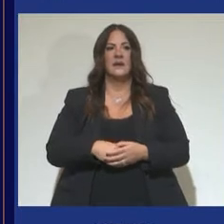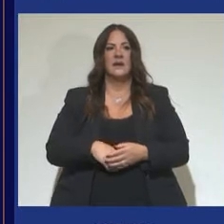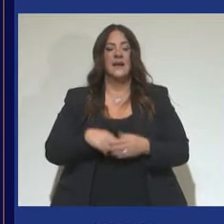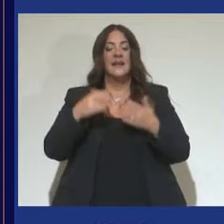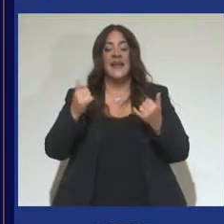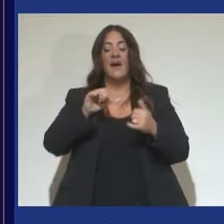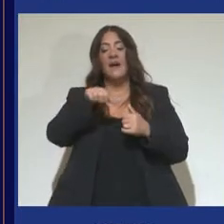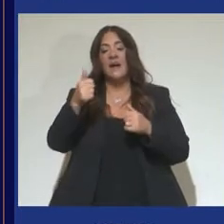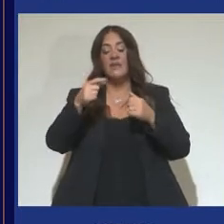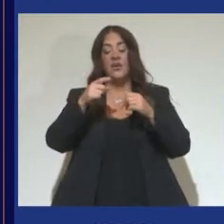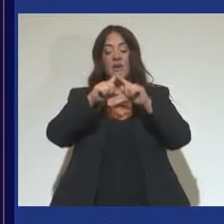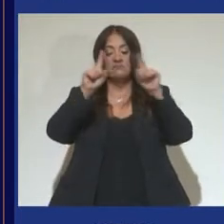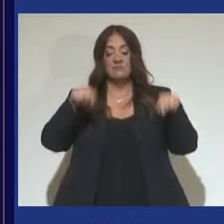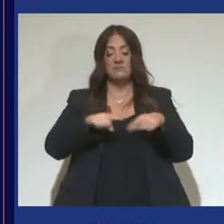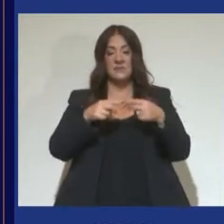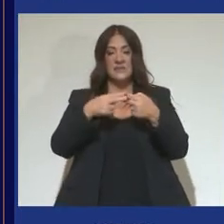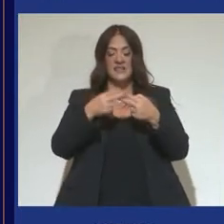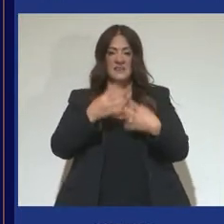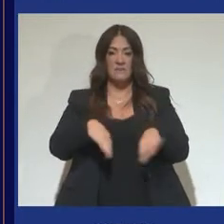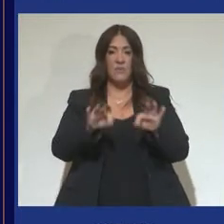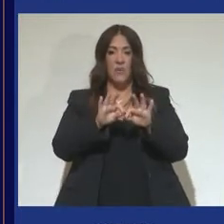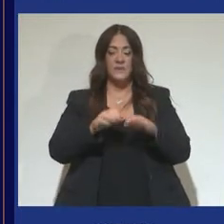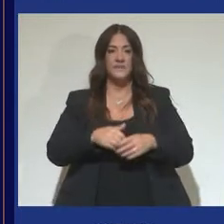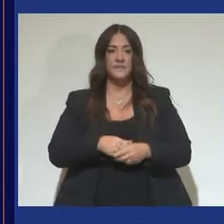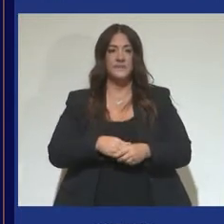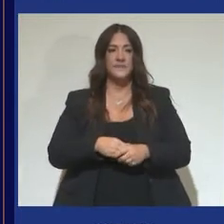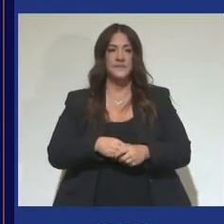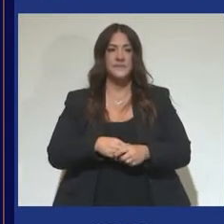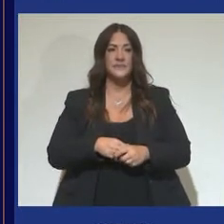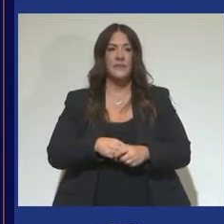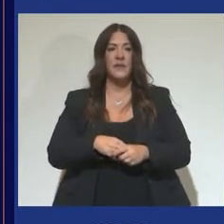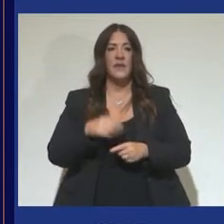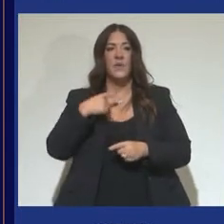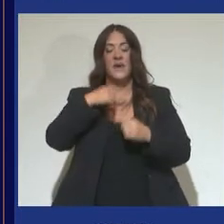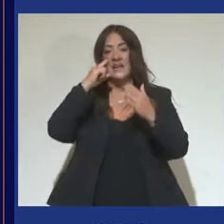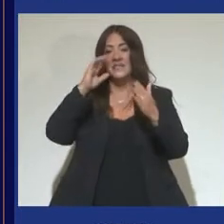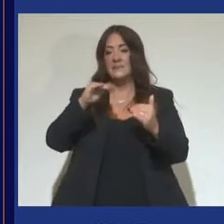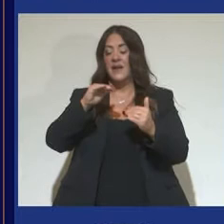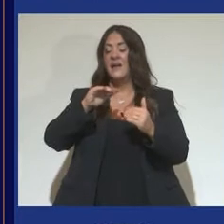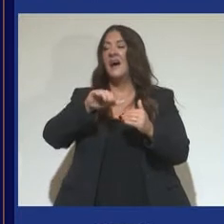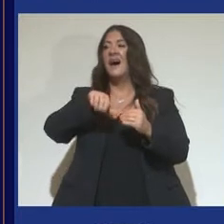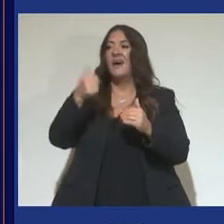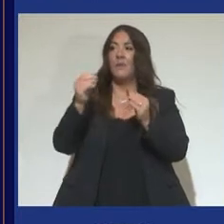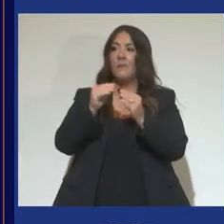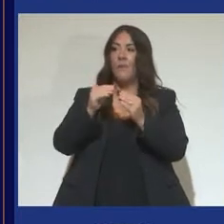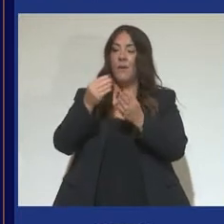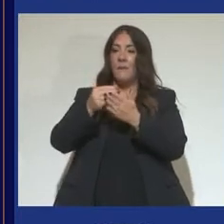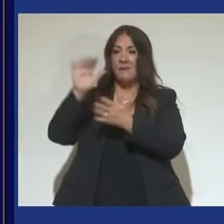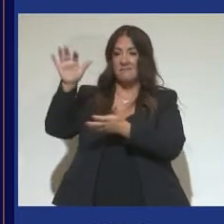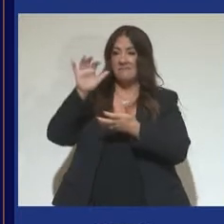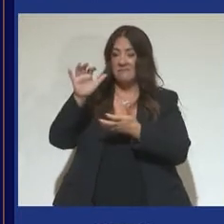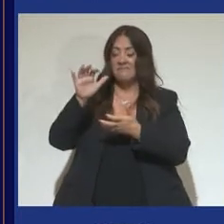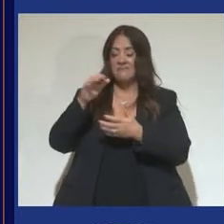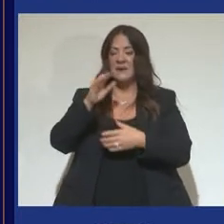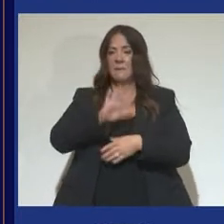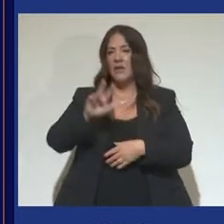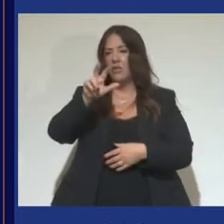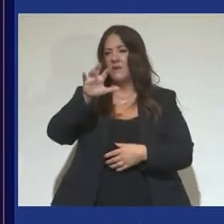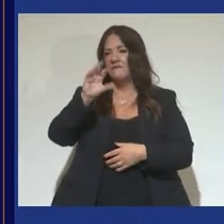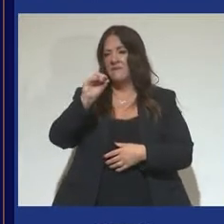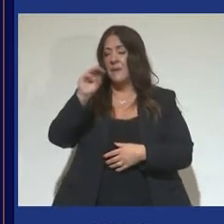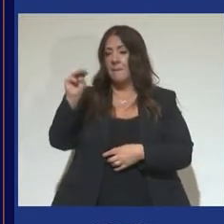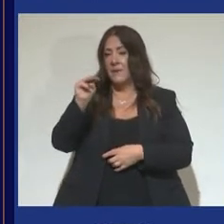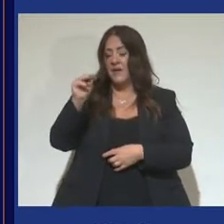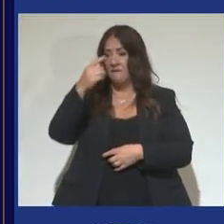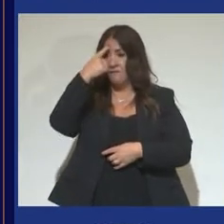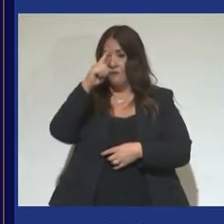vacunas y aquí hay una transparencia que también es importante lo que se espera que recibamos de apoyo será el